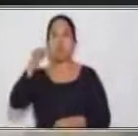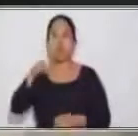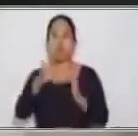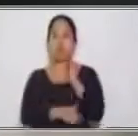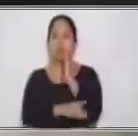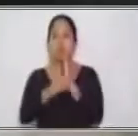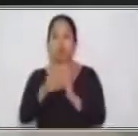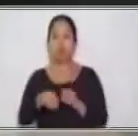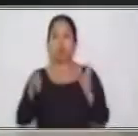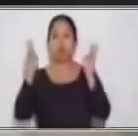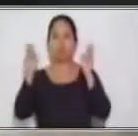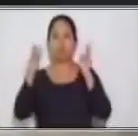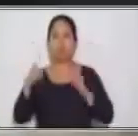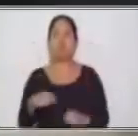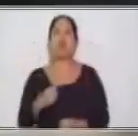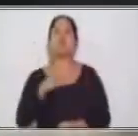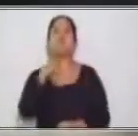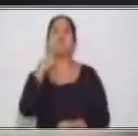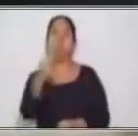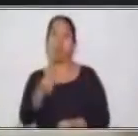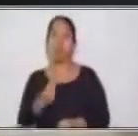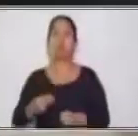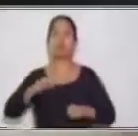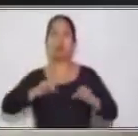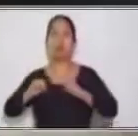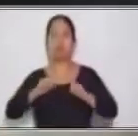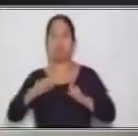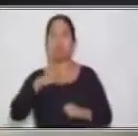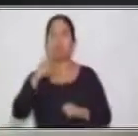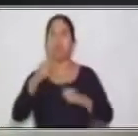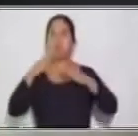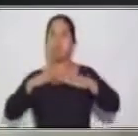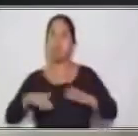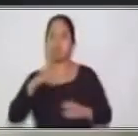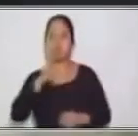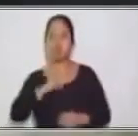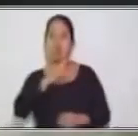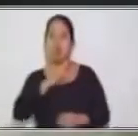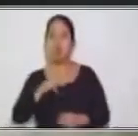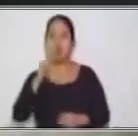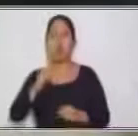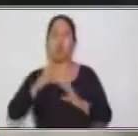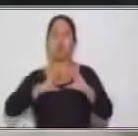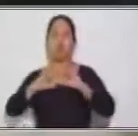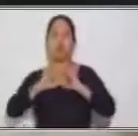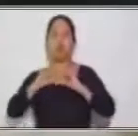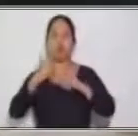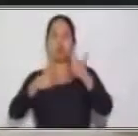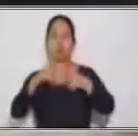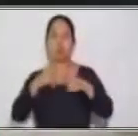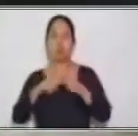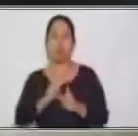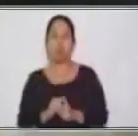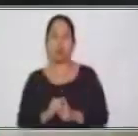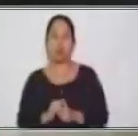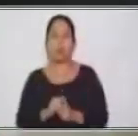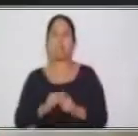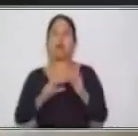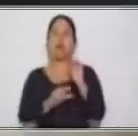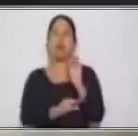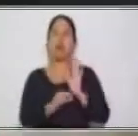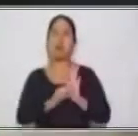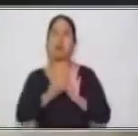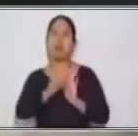el tema Voz Activa y Voz Pasiva del Verbo, correspondiente al área de Comunicación y Lenguaje para el grado de